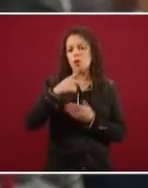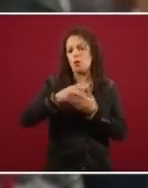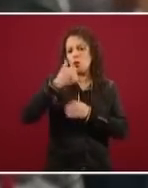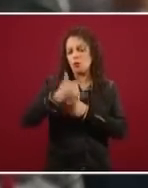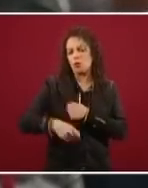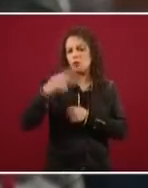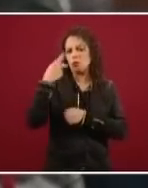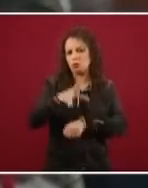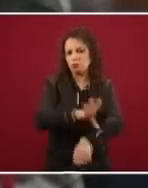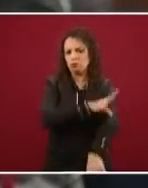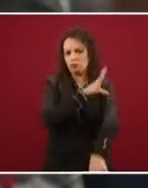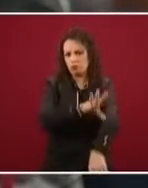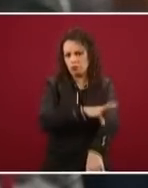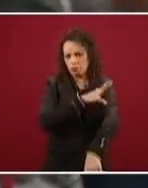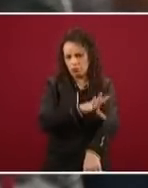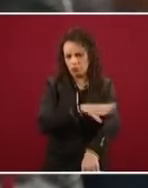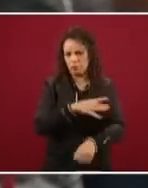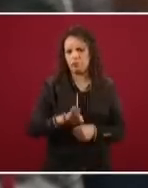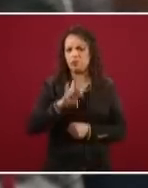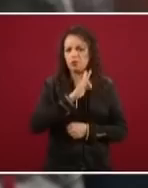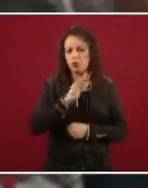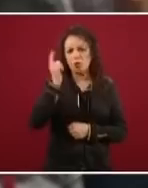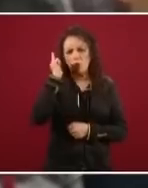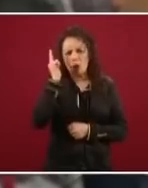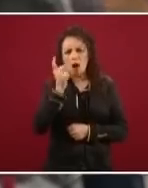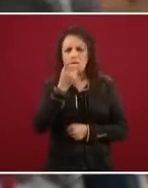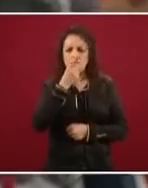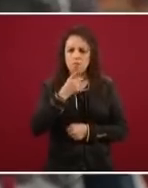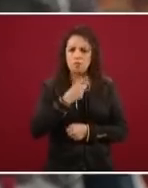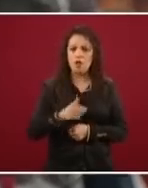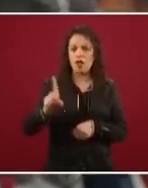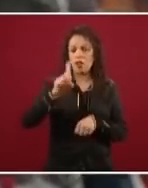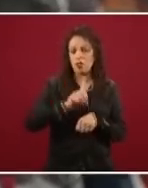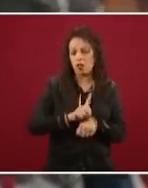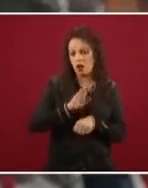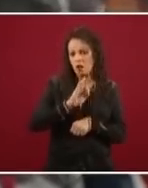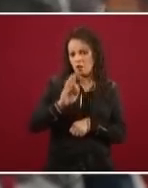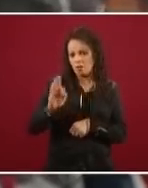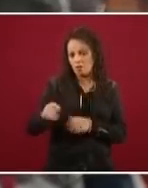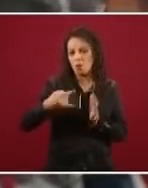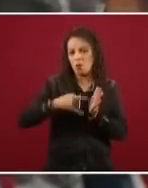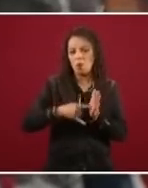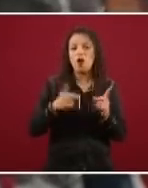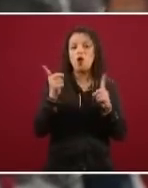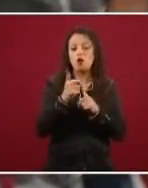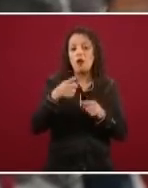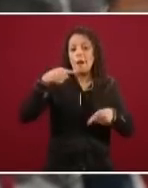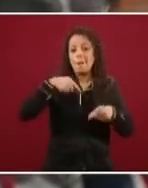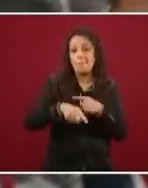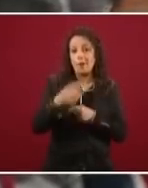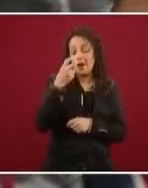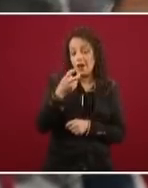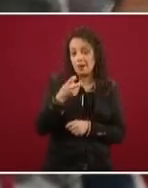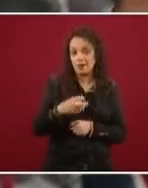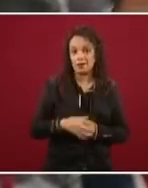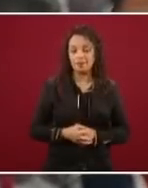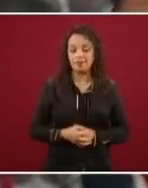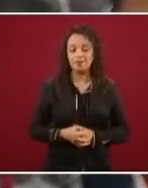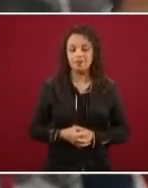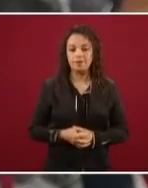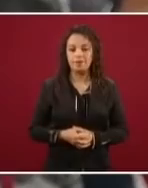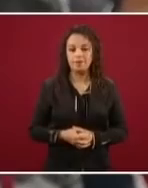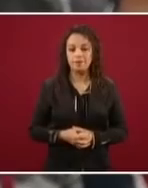pudiera decir el día la hora y en donde cuando arrancarán estos proyectos y comentarle también señor